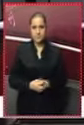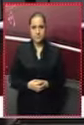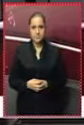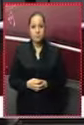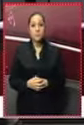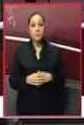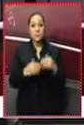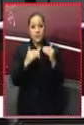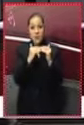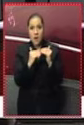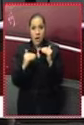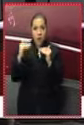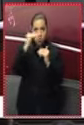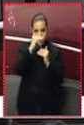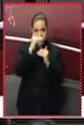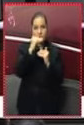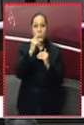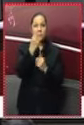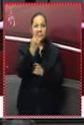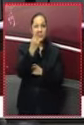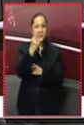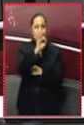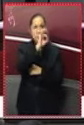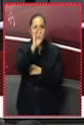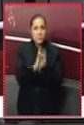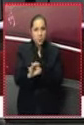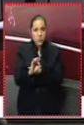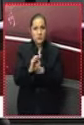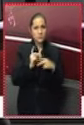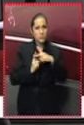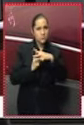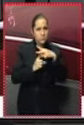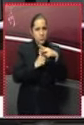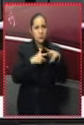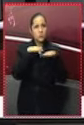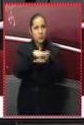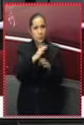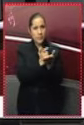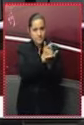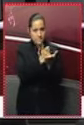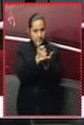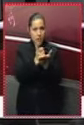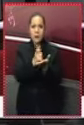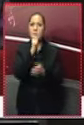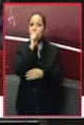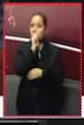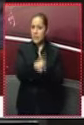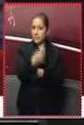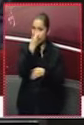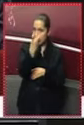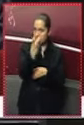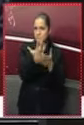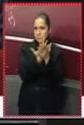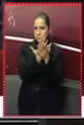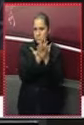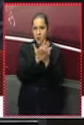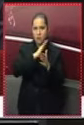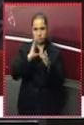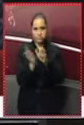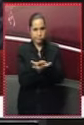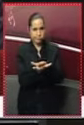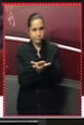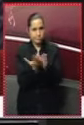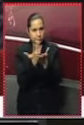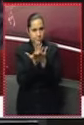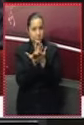El aumento hasta un 25% en deducibilidad de las colegiaturas también queda pendiente. Debe considerarse ante